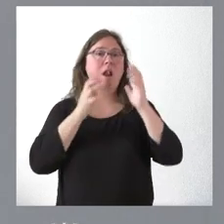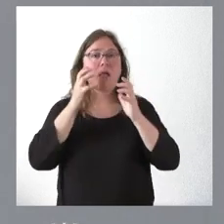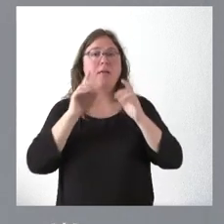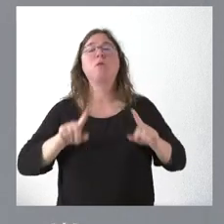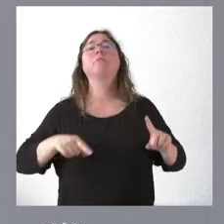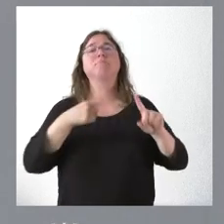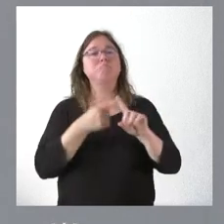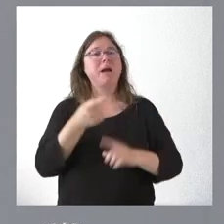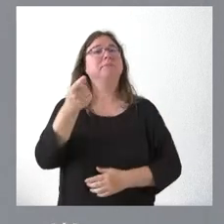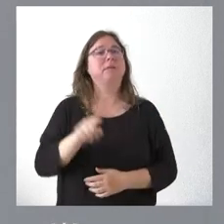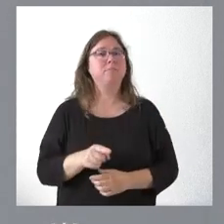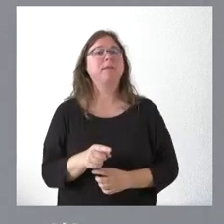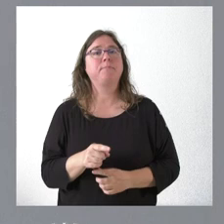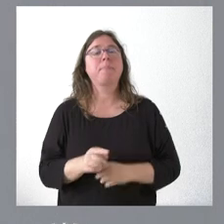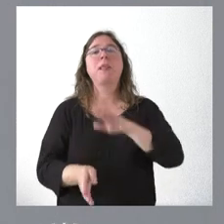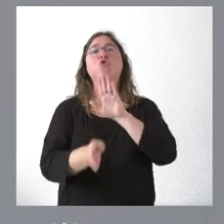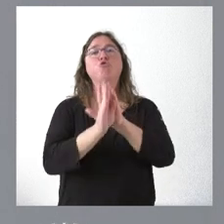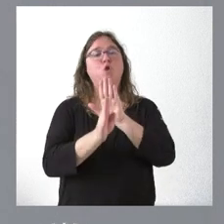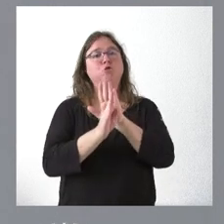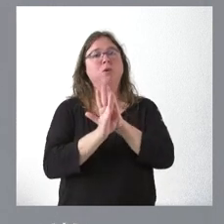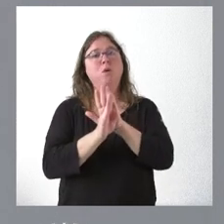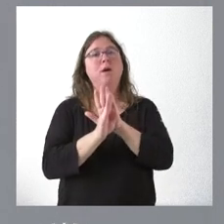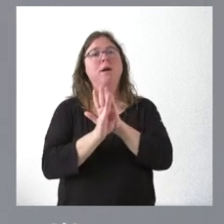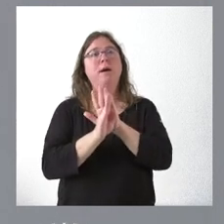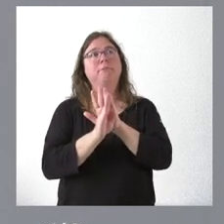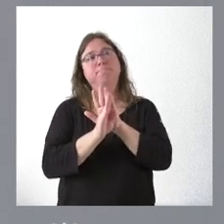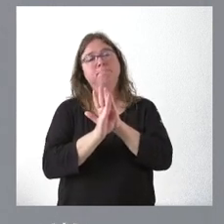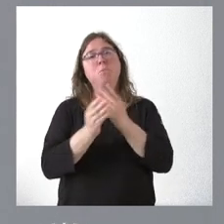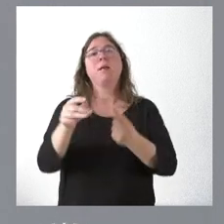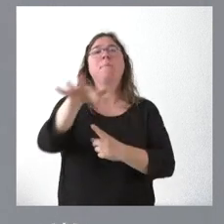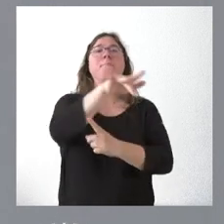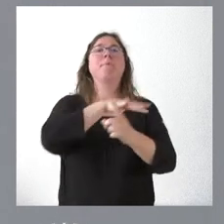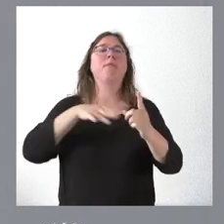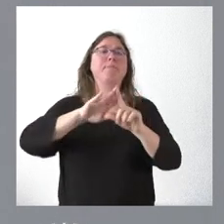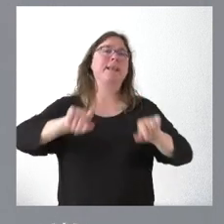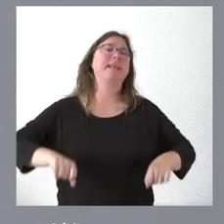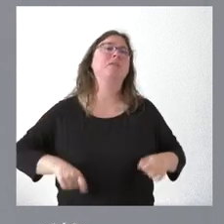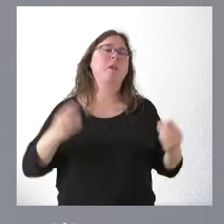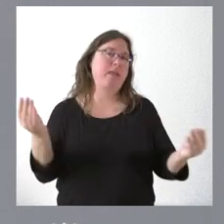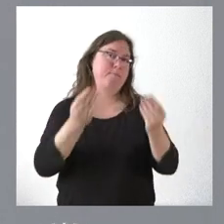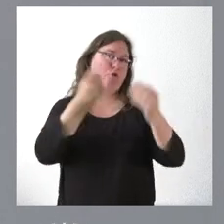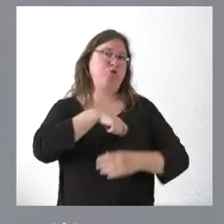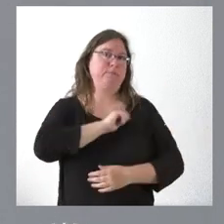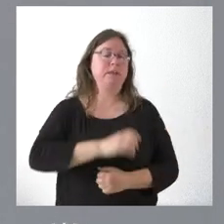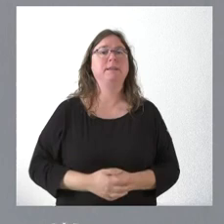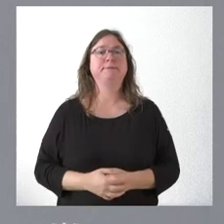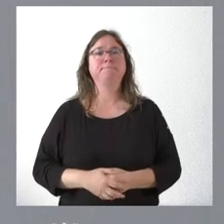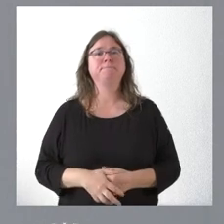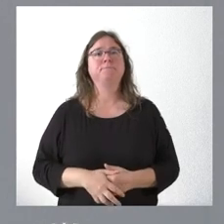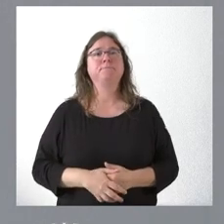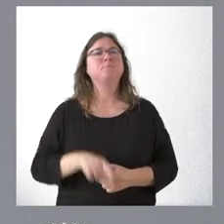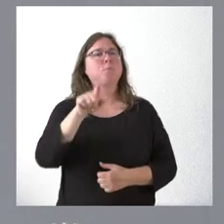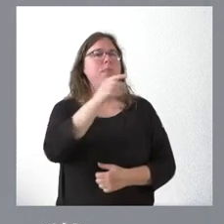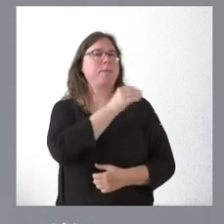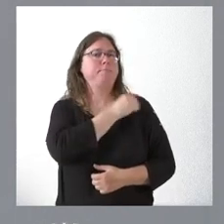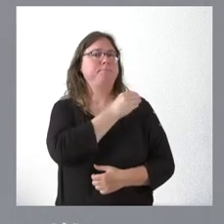también pues el seguir garantizando un medio ambiente y una naturaleza entre los mejores de España. Me planteaba usted